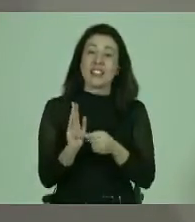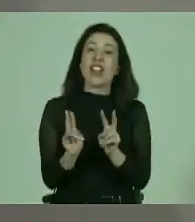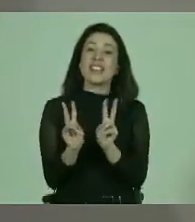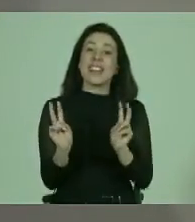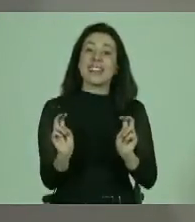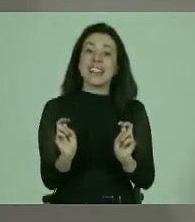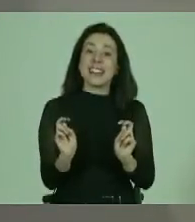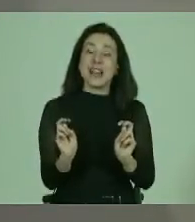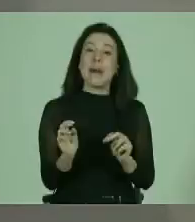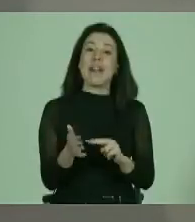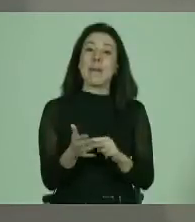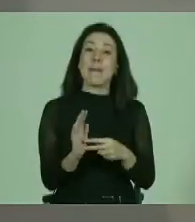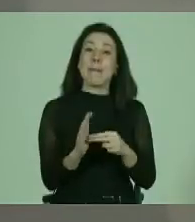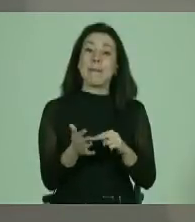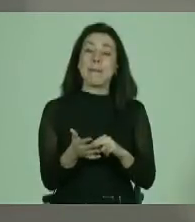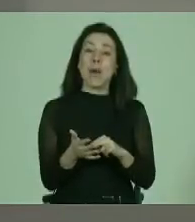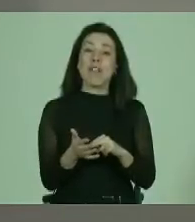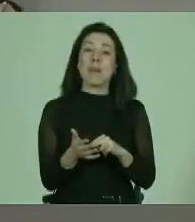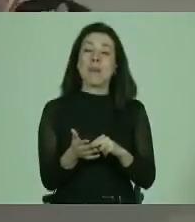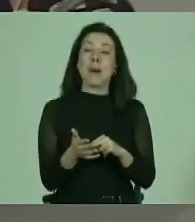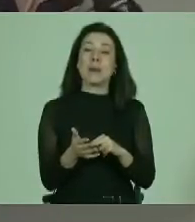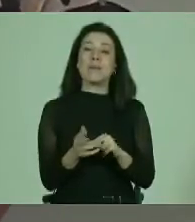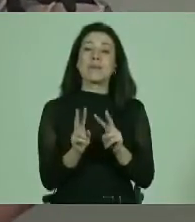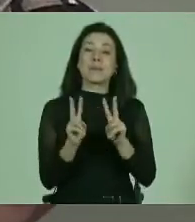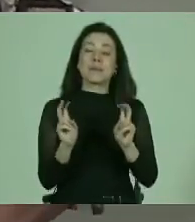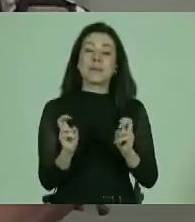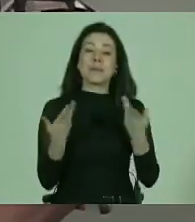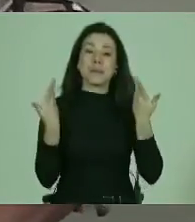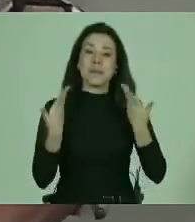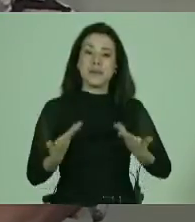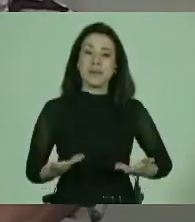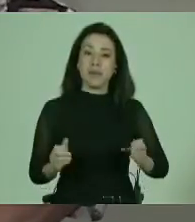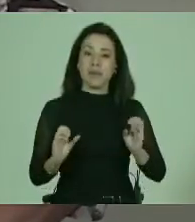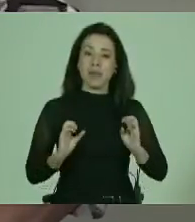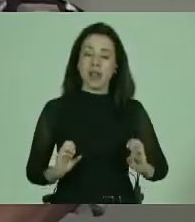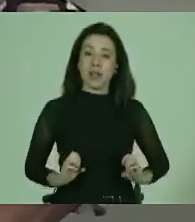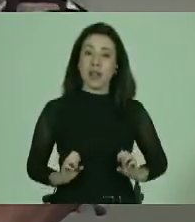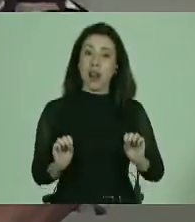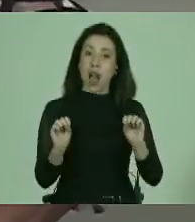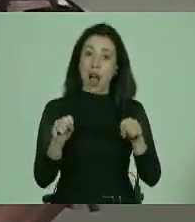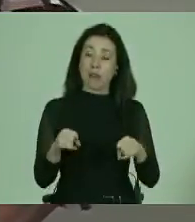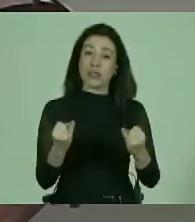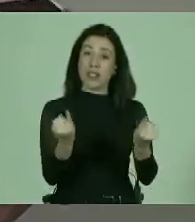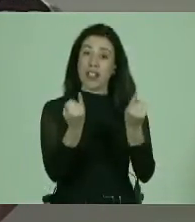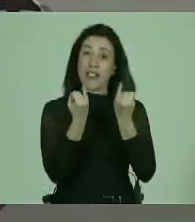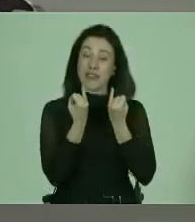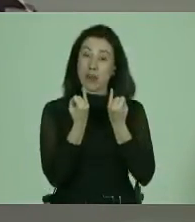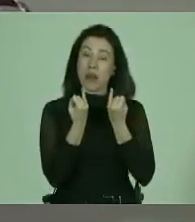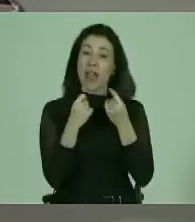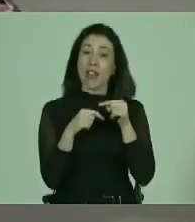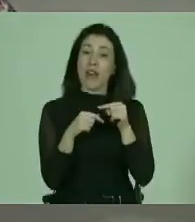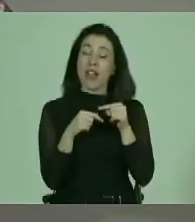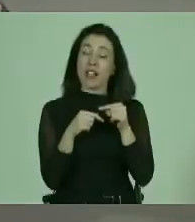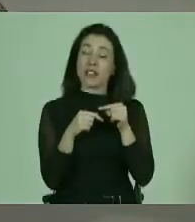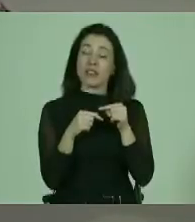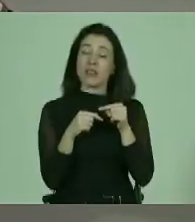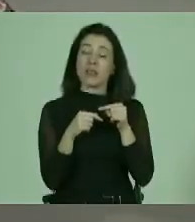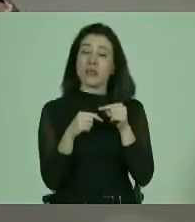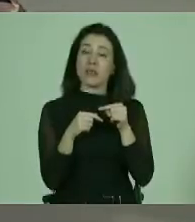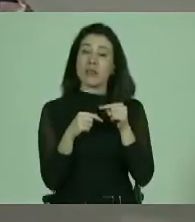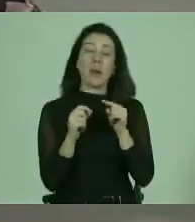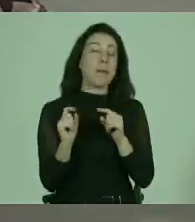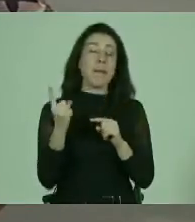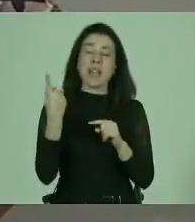ámbito de los problemas y de las cuestiones bioéticas el consentimiento informado es en todo caso un principio